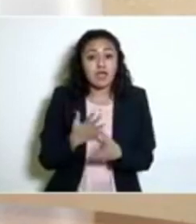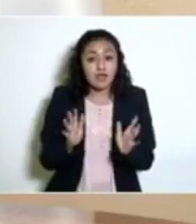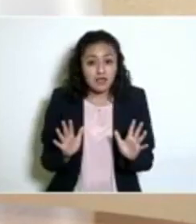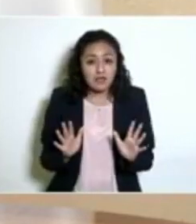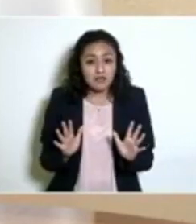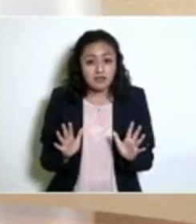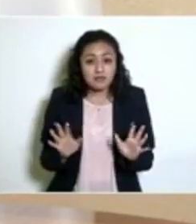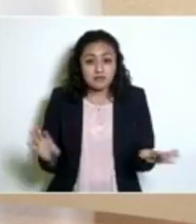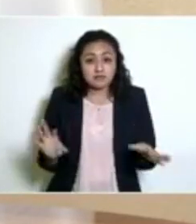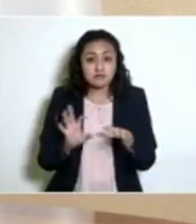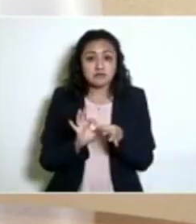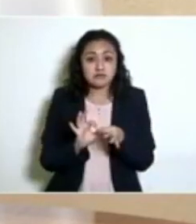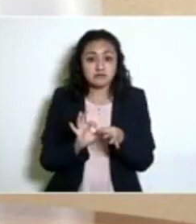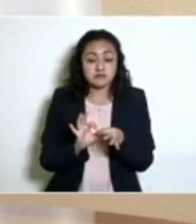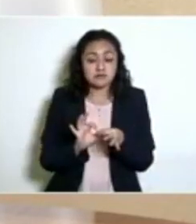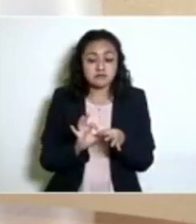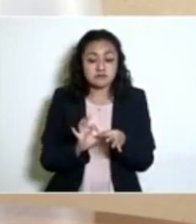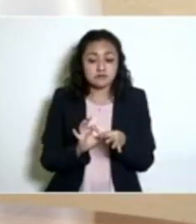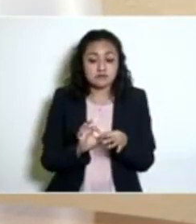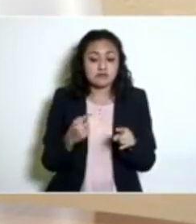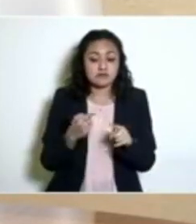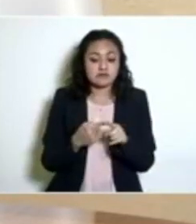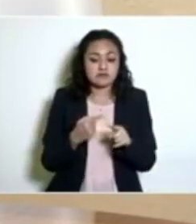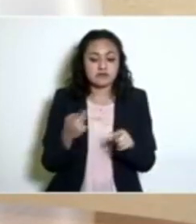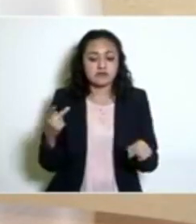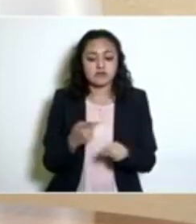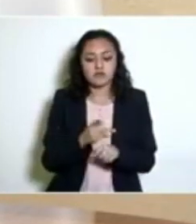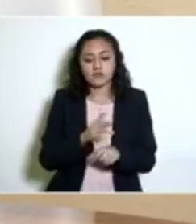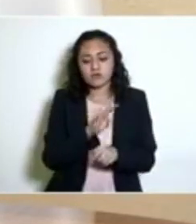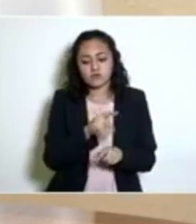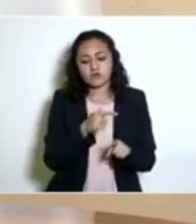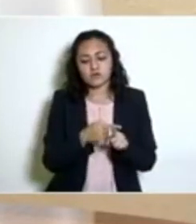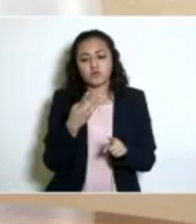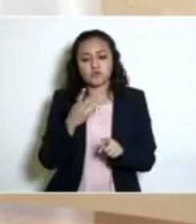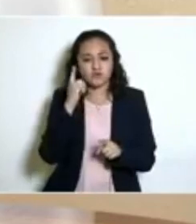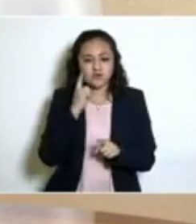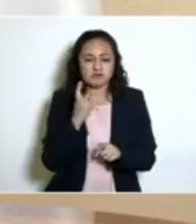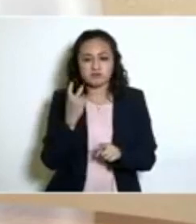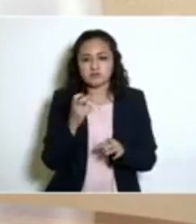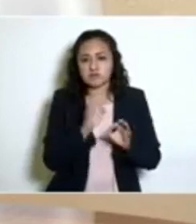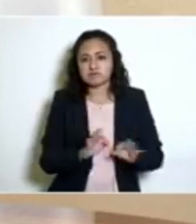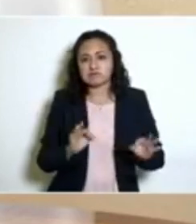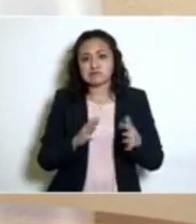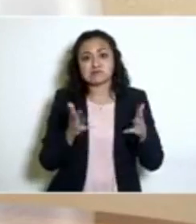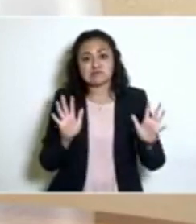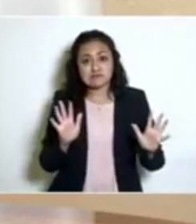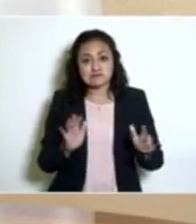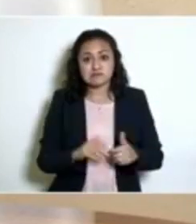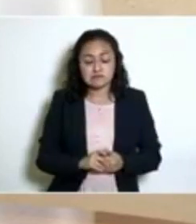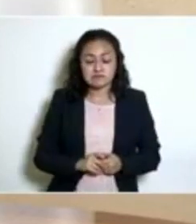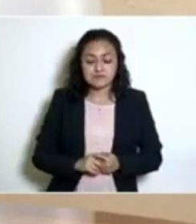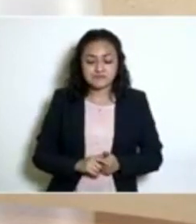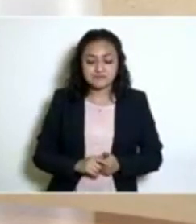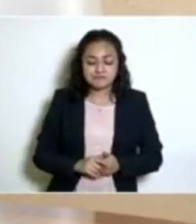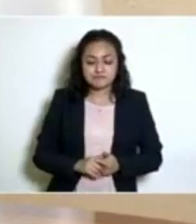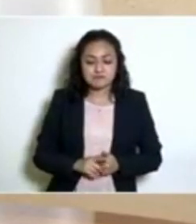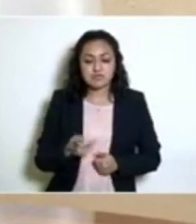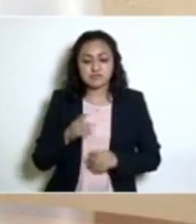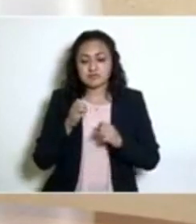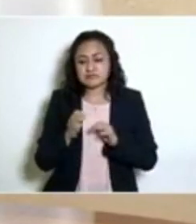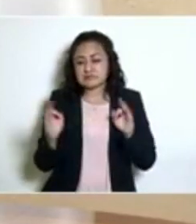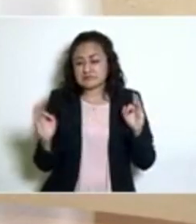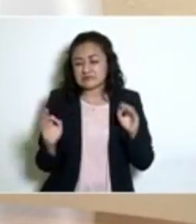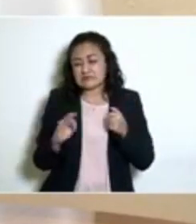vinculación entre las causas de la muerte de las cuatro mujeres podría pero estamos muy